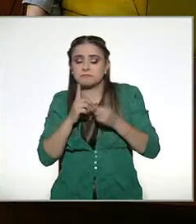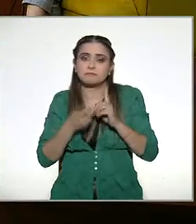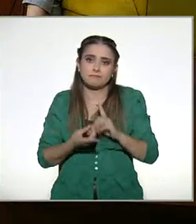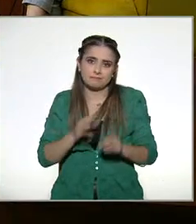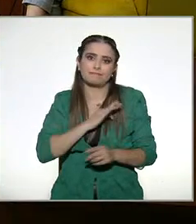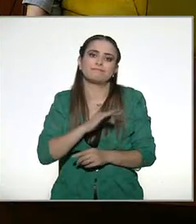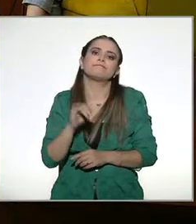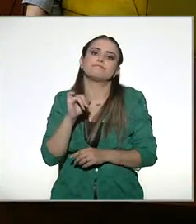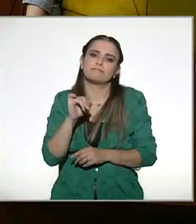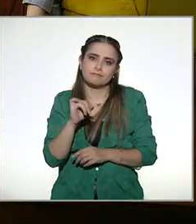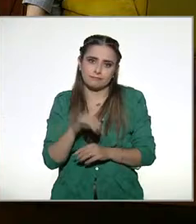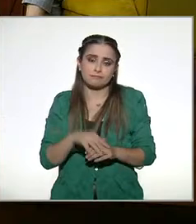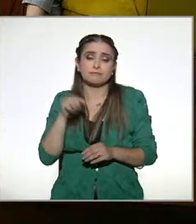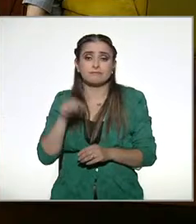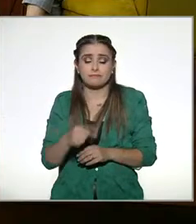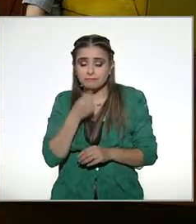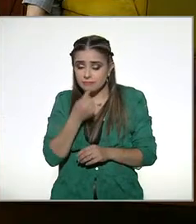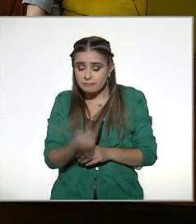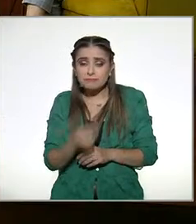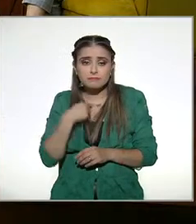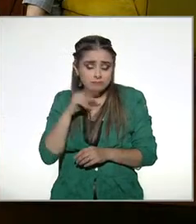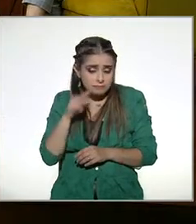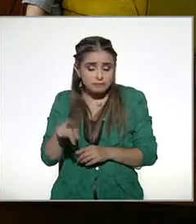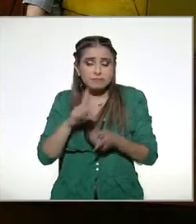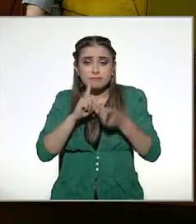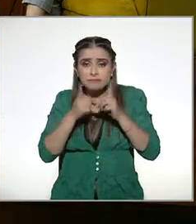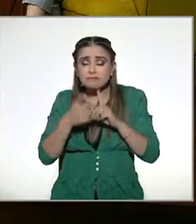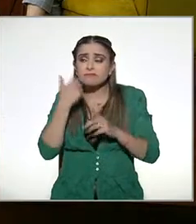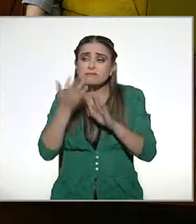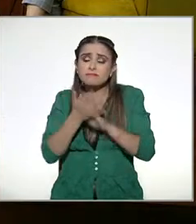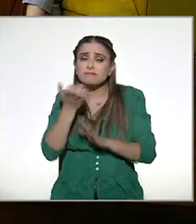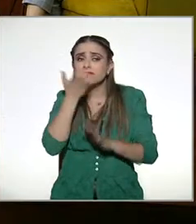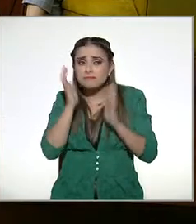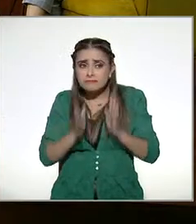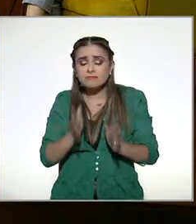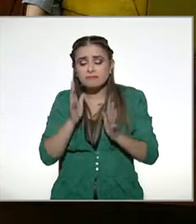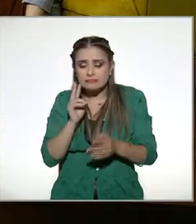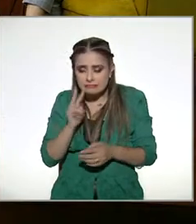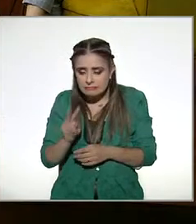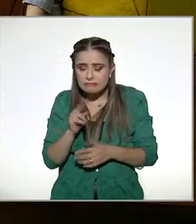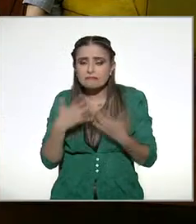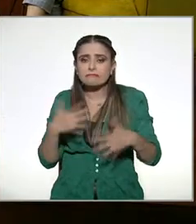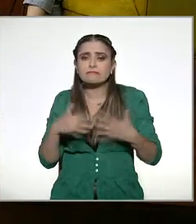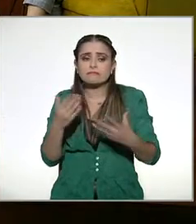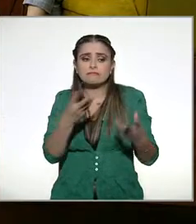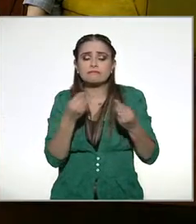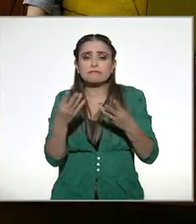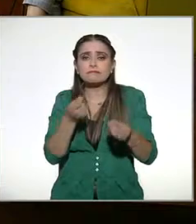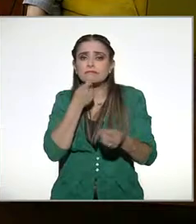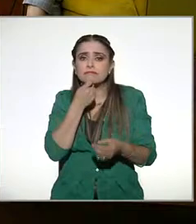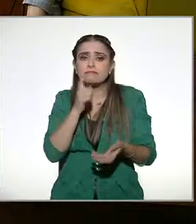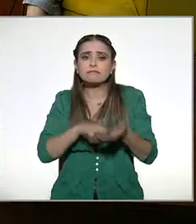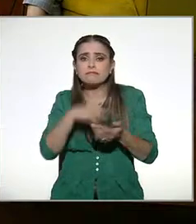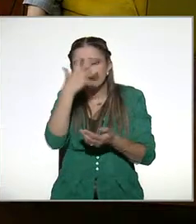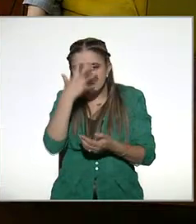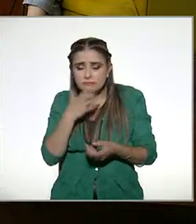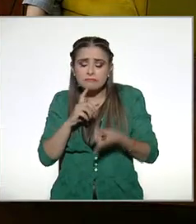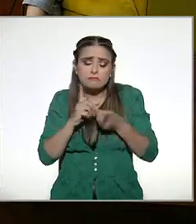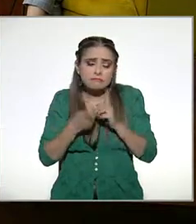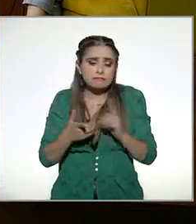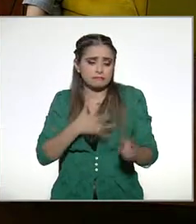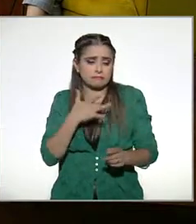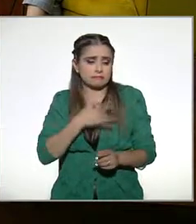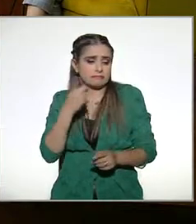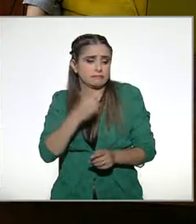que o sea estaba súper deprimida porque ya quería regresar a la escuela entonces estaba aumentando estos sentimientos de tristeza de soledad